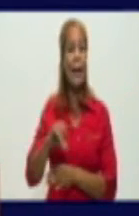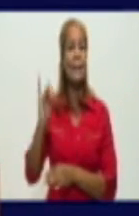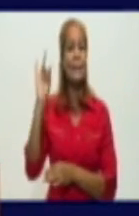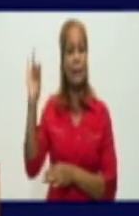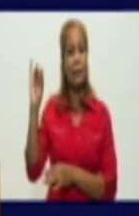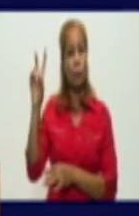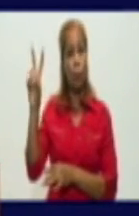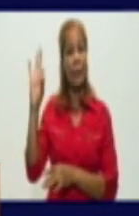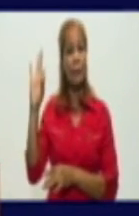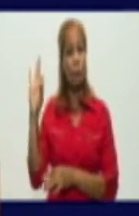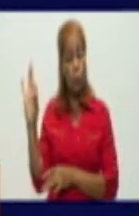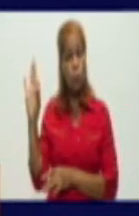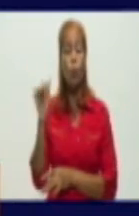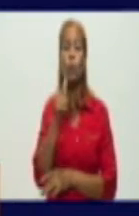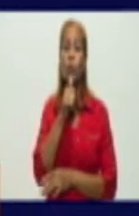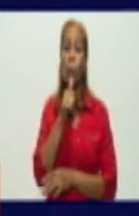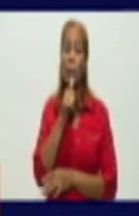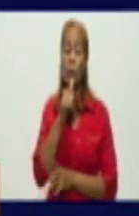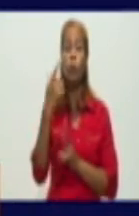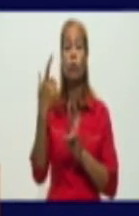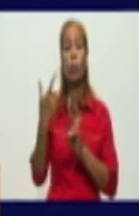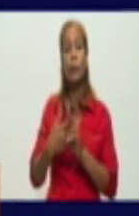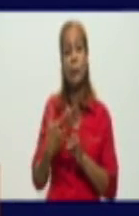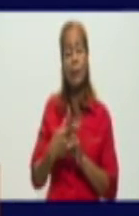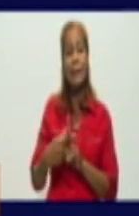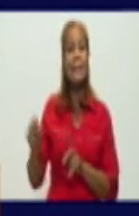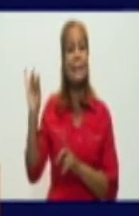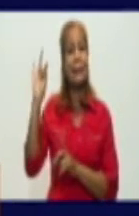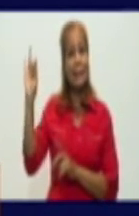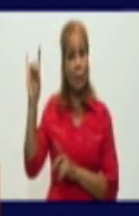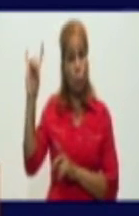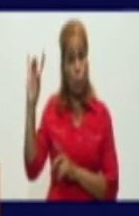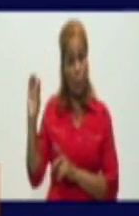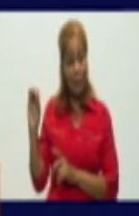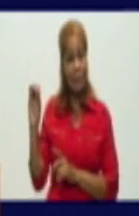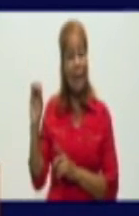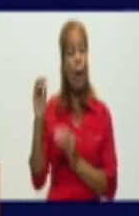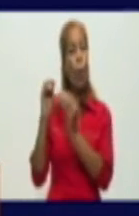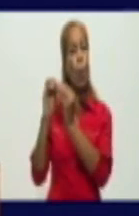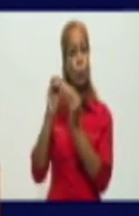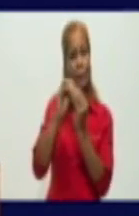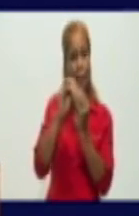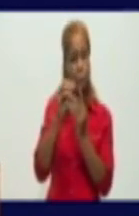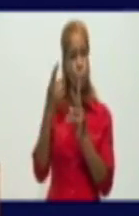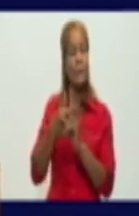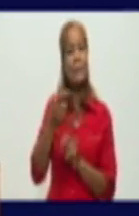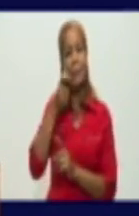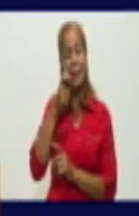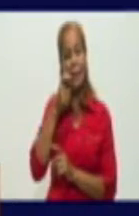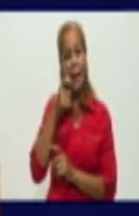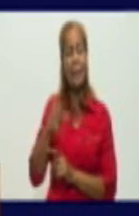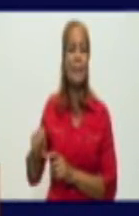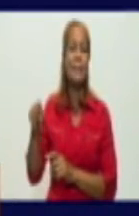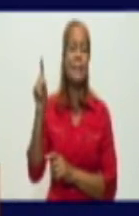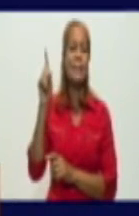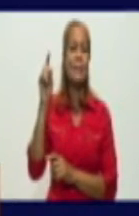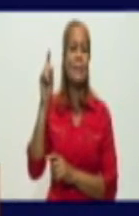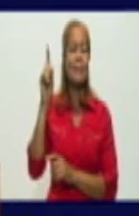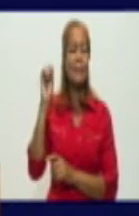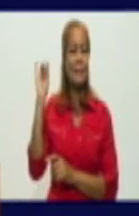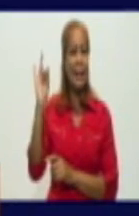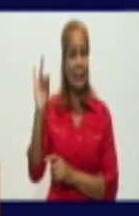728 sospechosos y 790 contactos, y se vigilan 20 viajeros. La provincia ya acumula un total